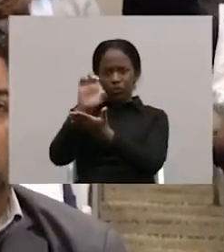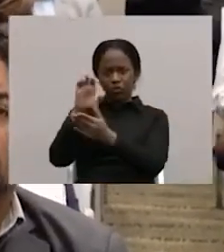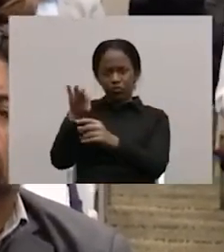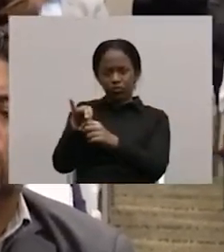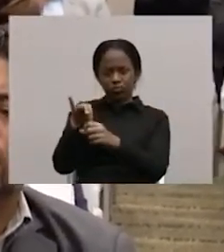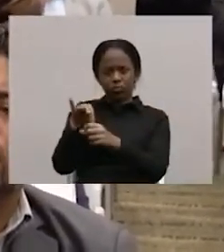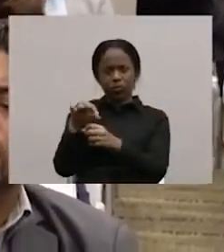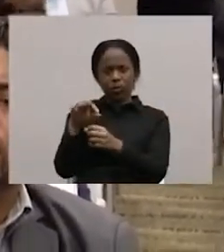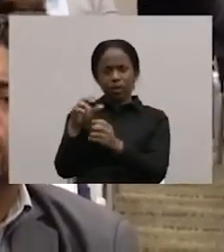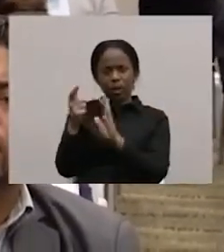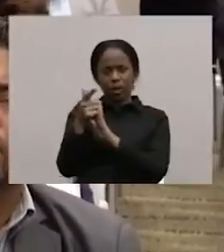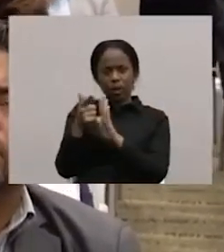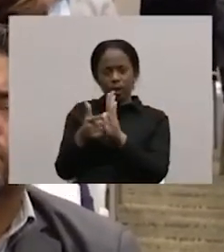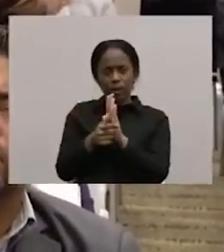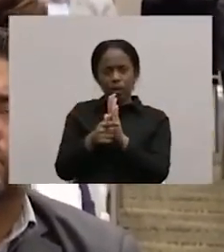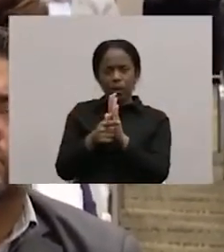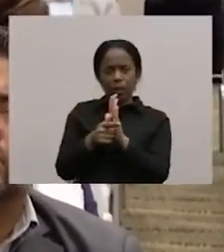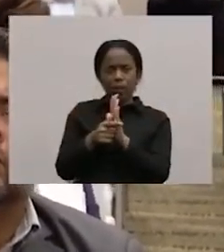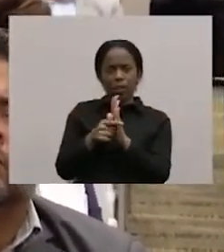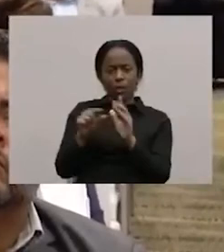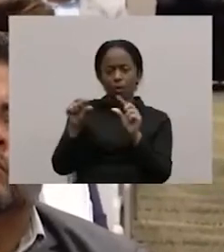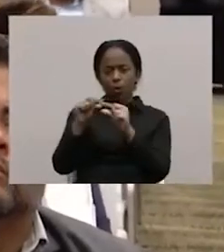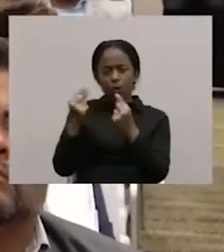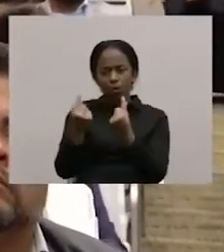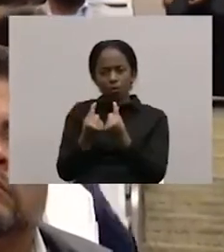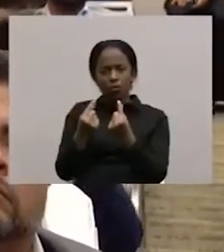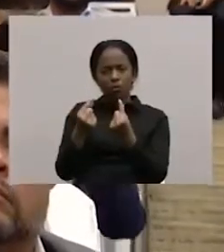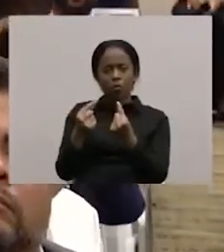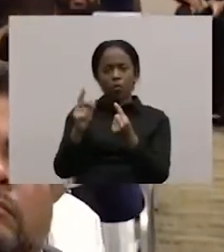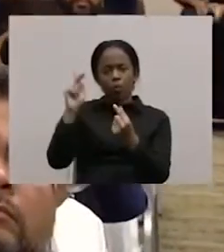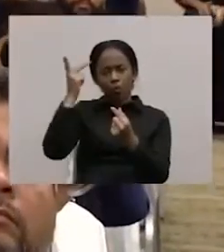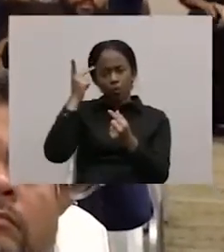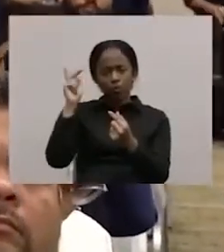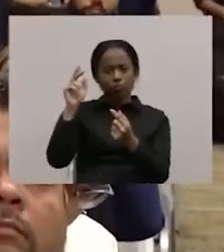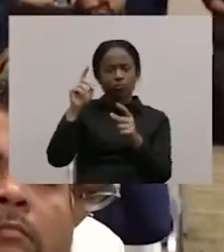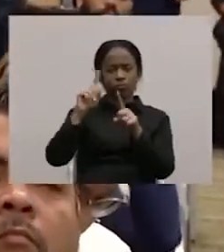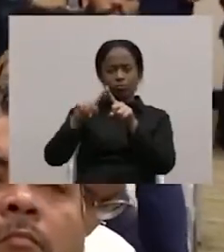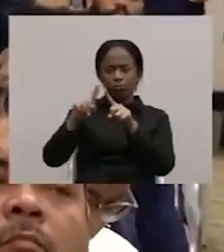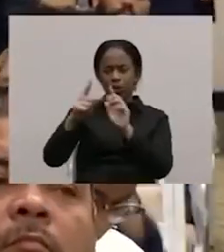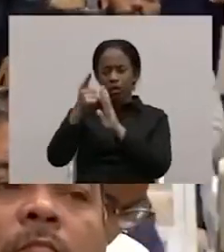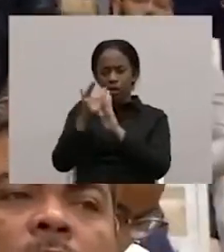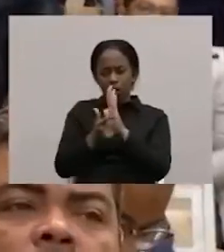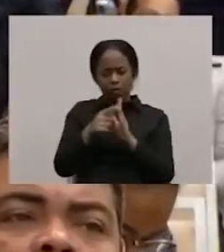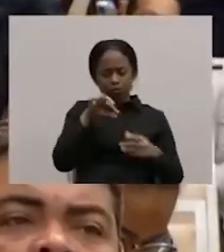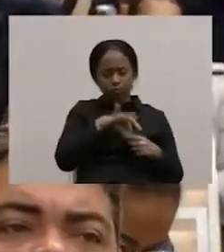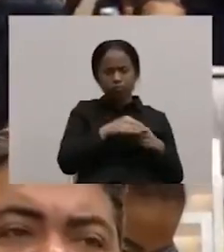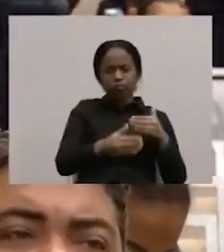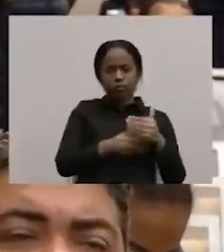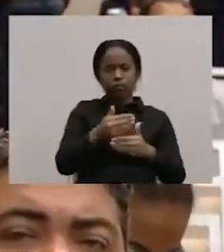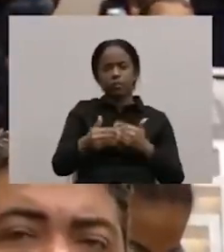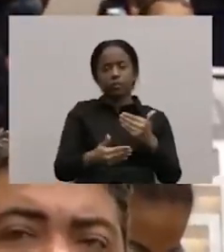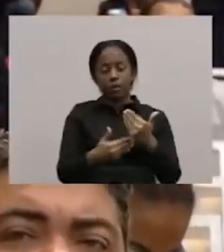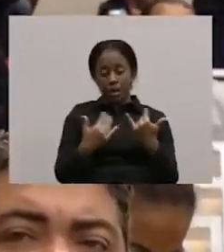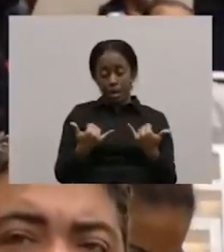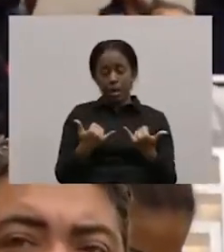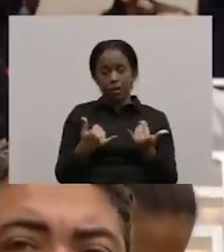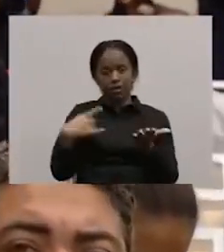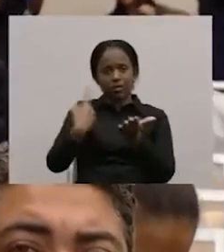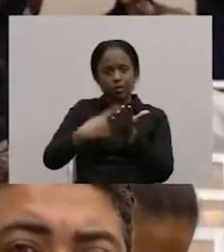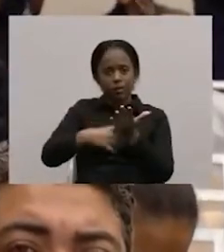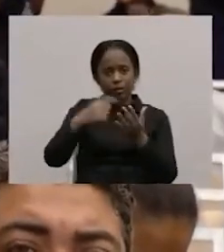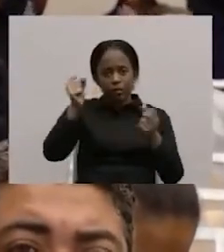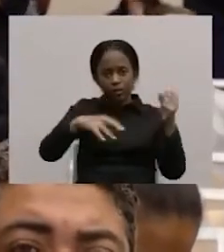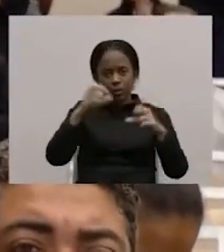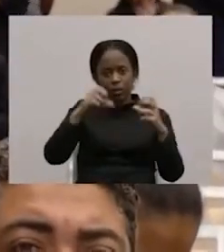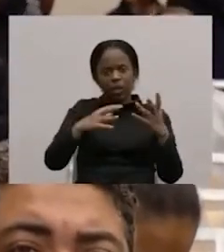tanto a la ley de partidos y agrupaciones y movimientos políticos como a las leyes electorales y que en este momento se están discutiendo en